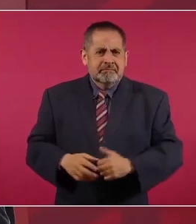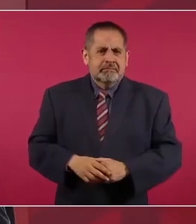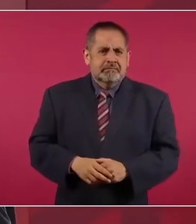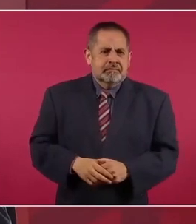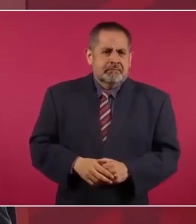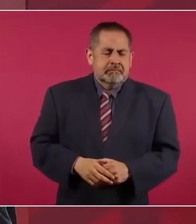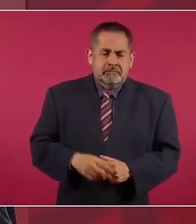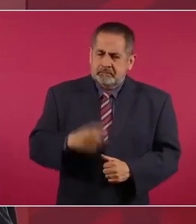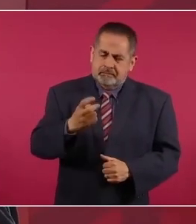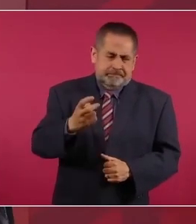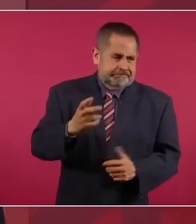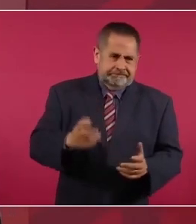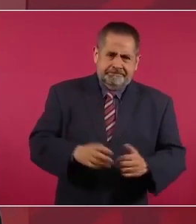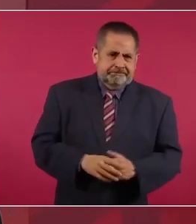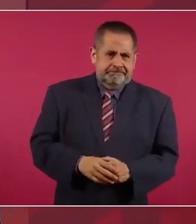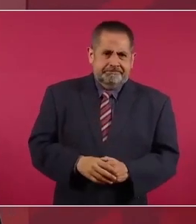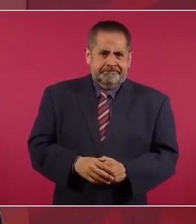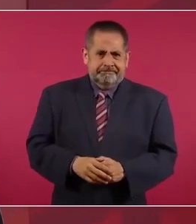Esa sí es